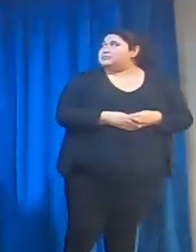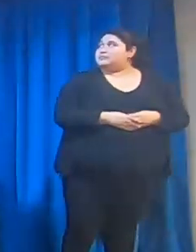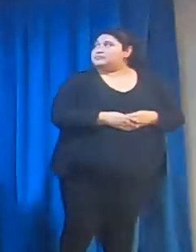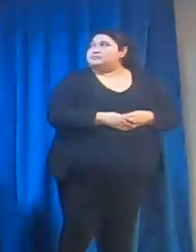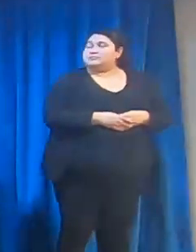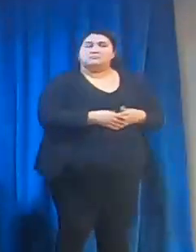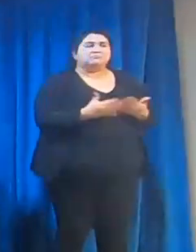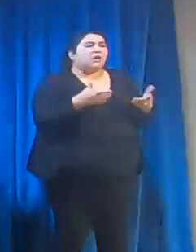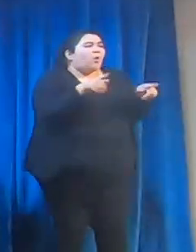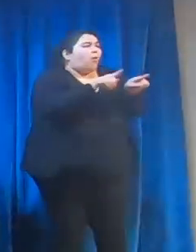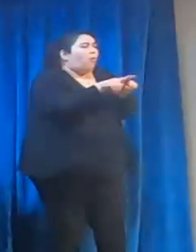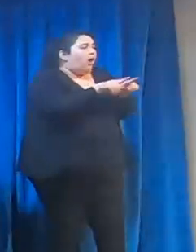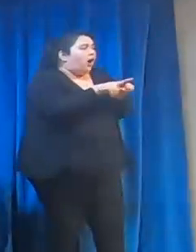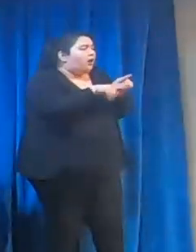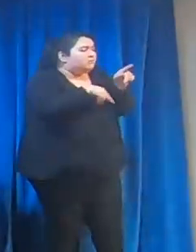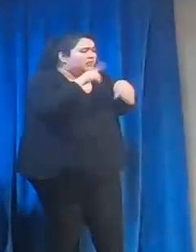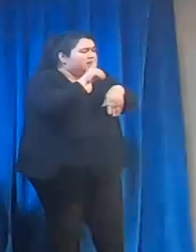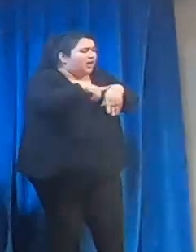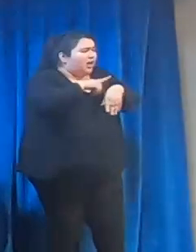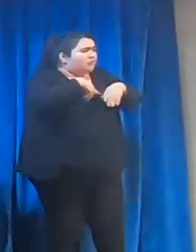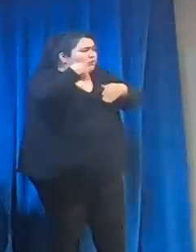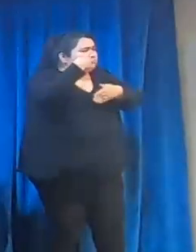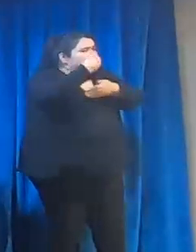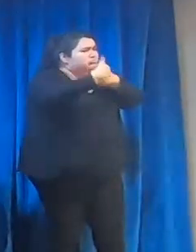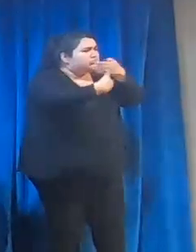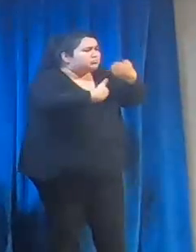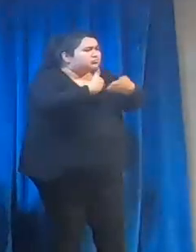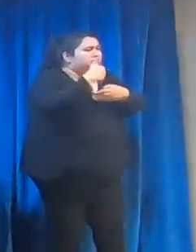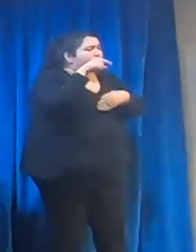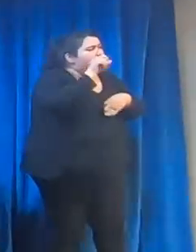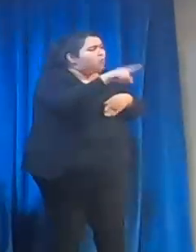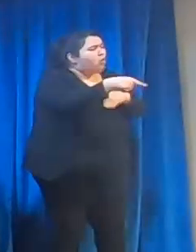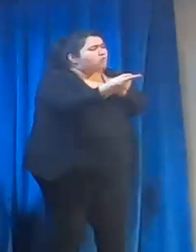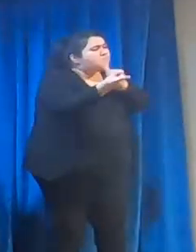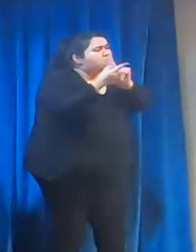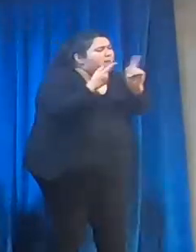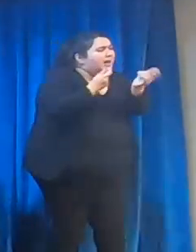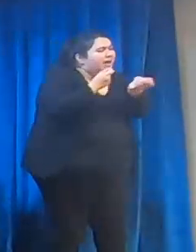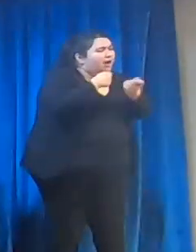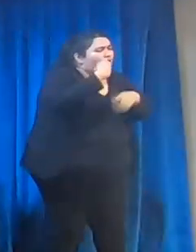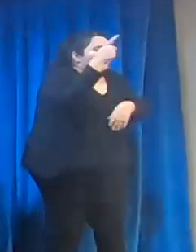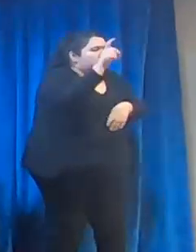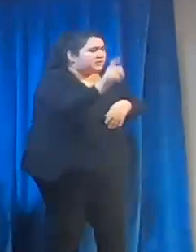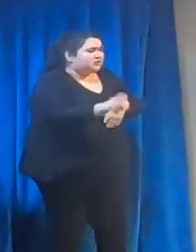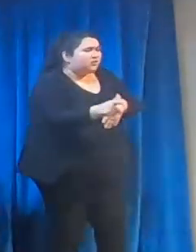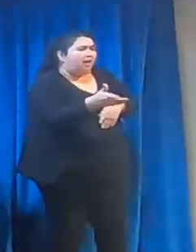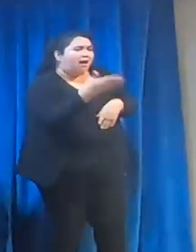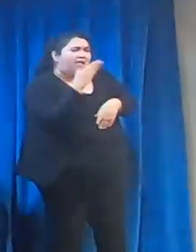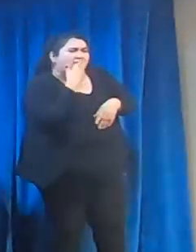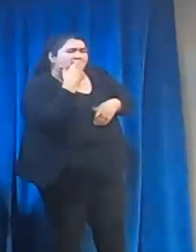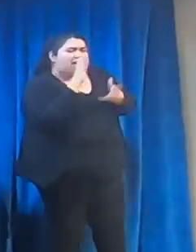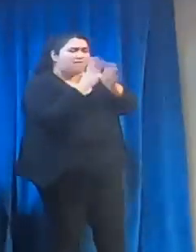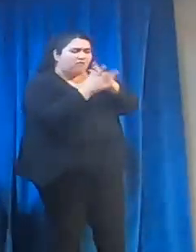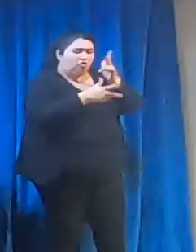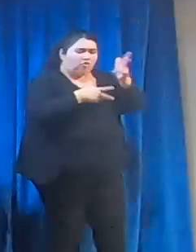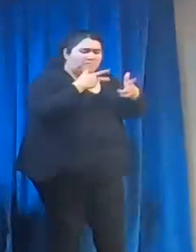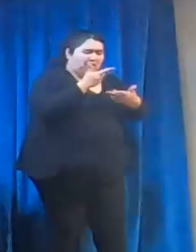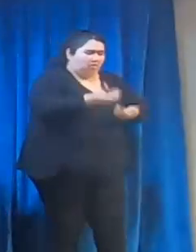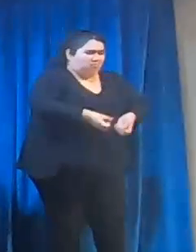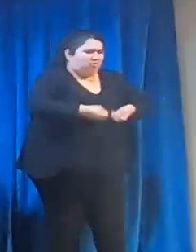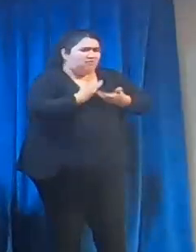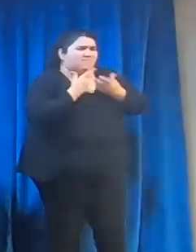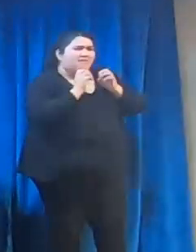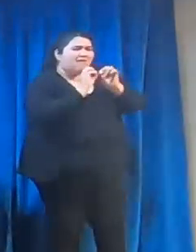Es como en el transcurso del tiempo, cómo te manejas con el otro, cómo le hablas y la forma en la que le transmitís ciertas